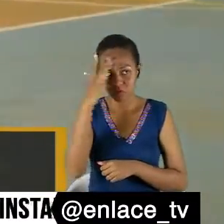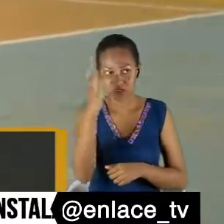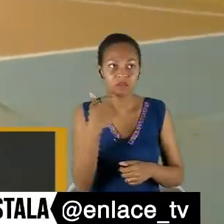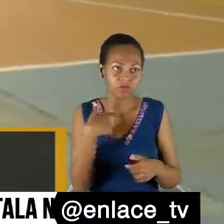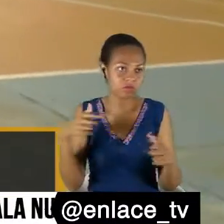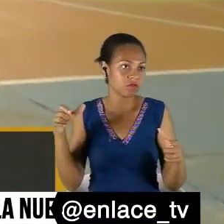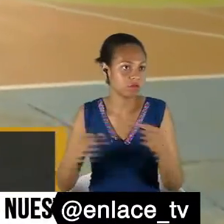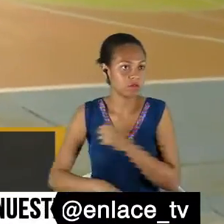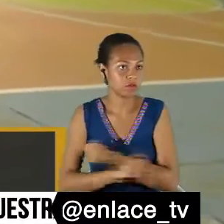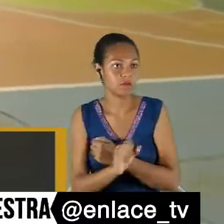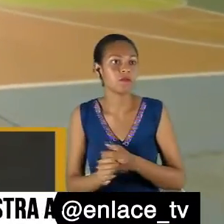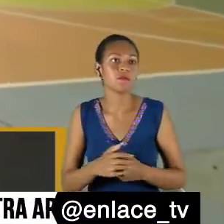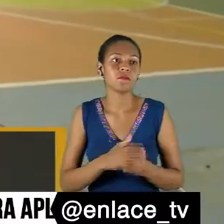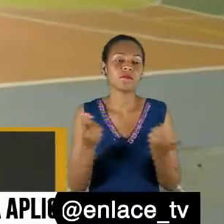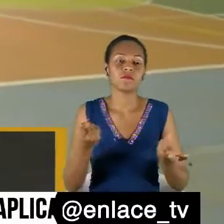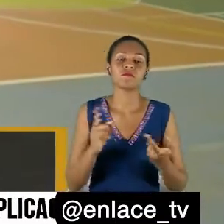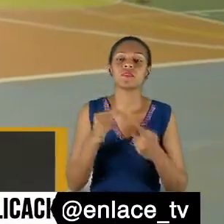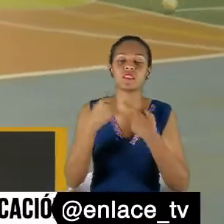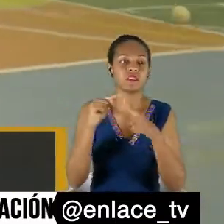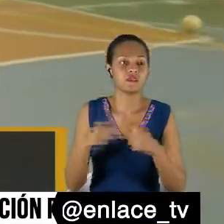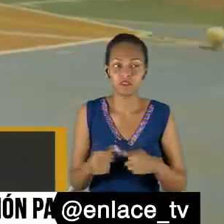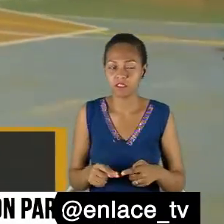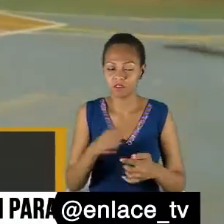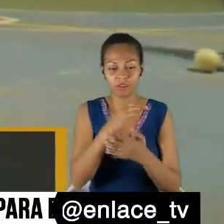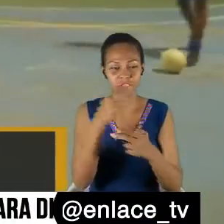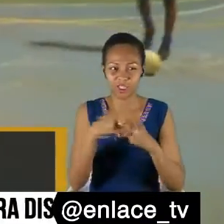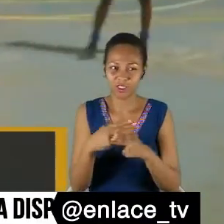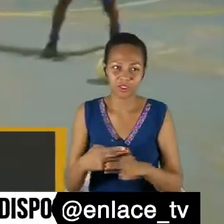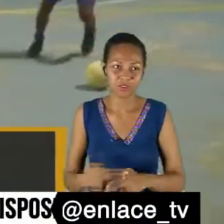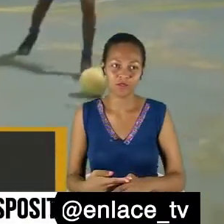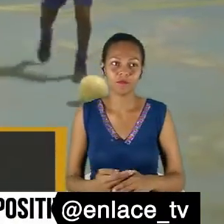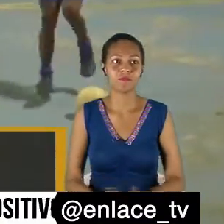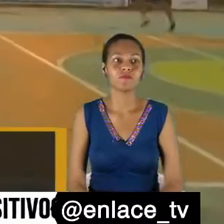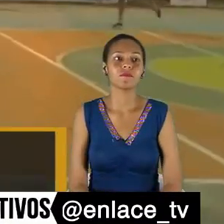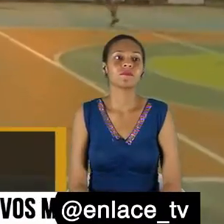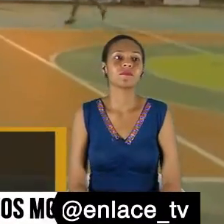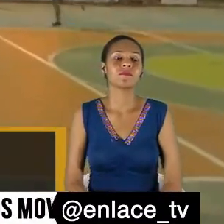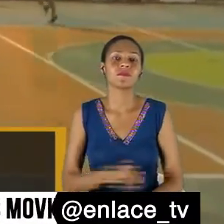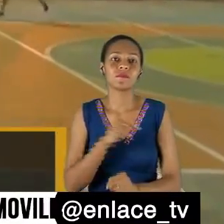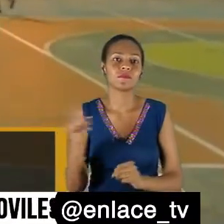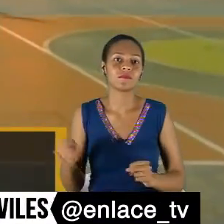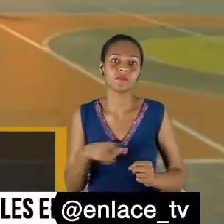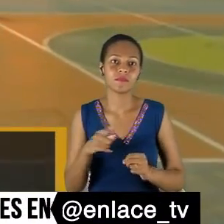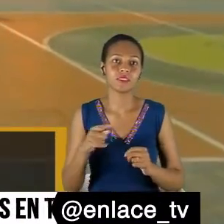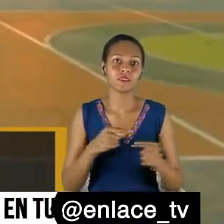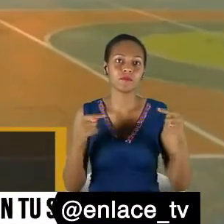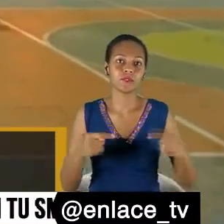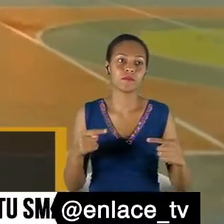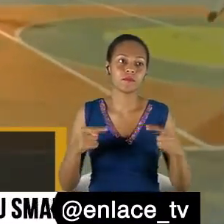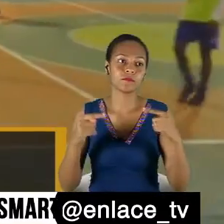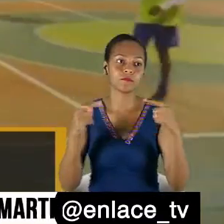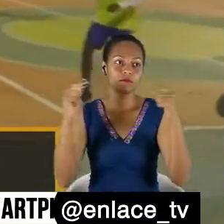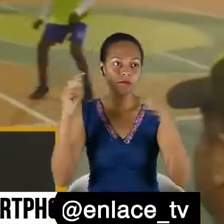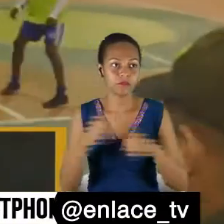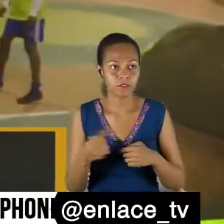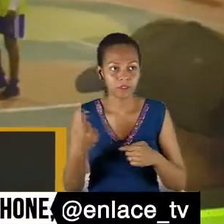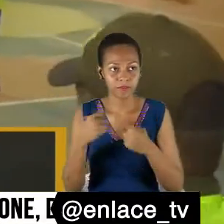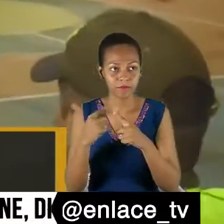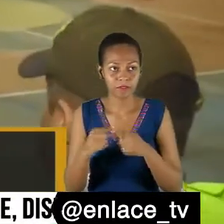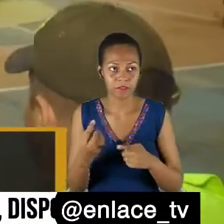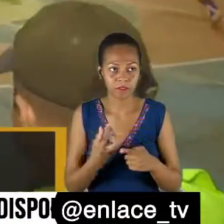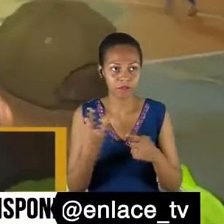Los Profetas, los Terratenientes, los Cancheros, la Calle del Bronx y los Calidosos, entre otros quintetos, darán todo de sí